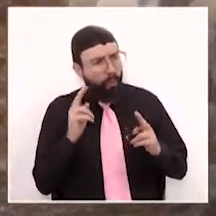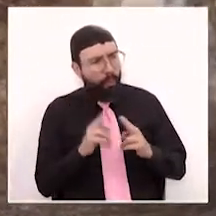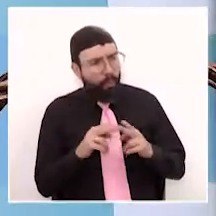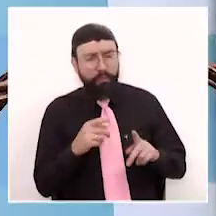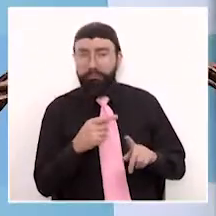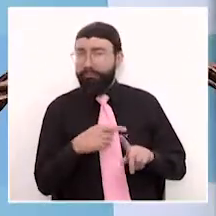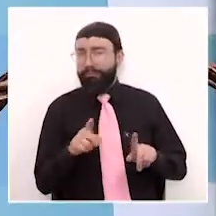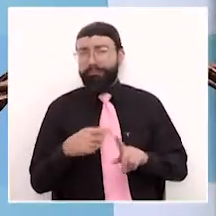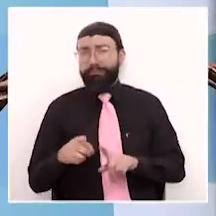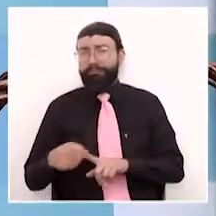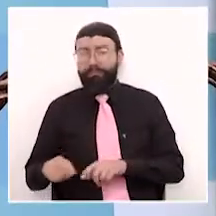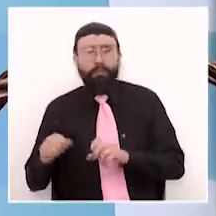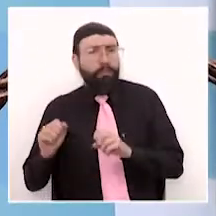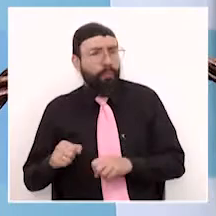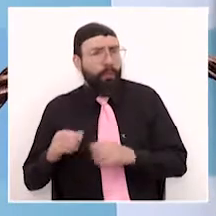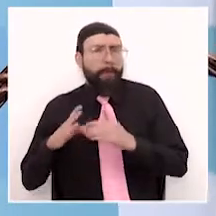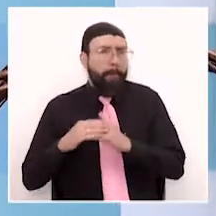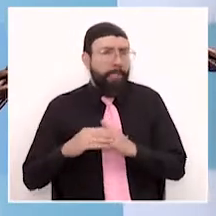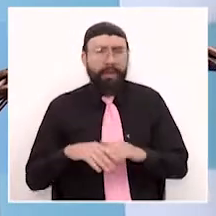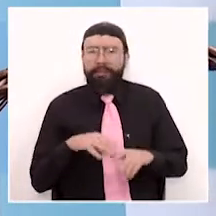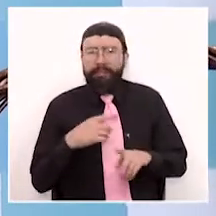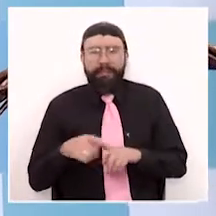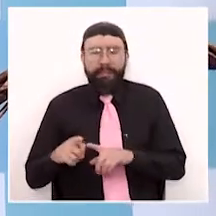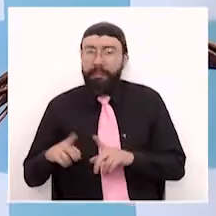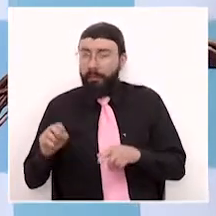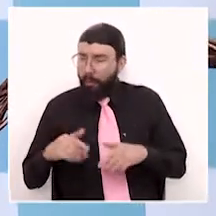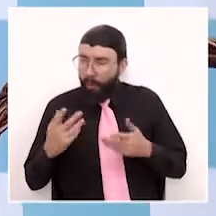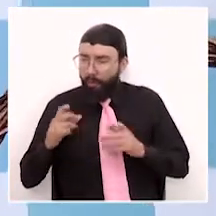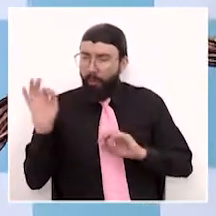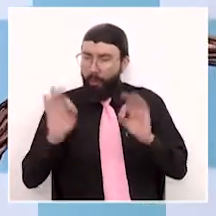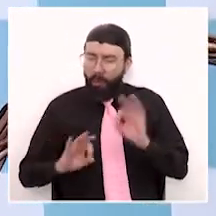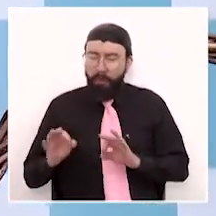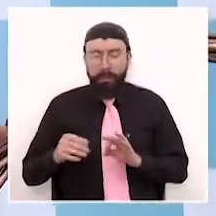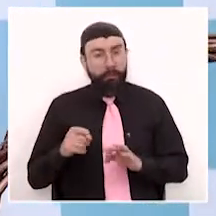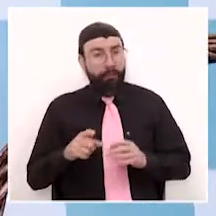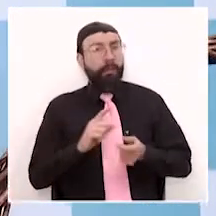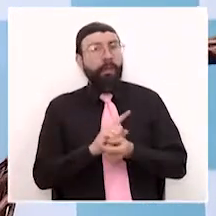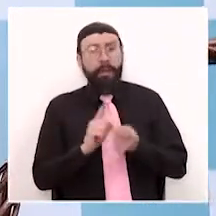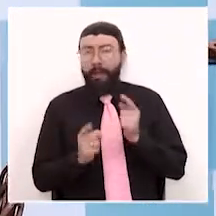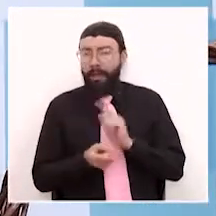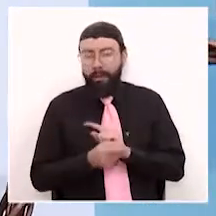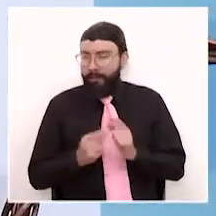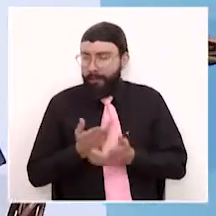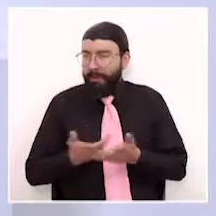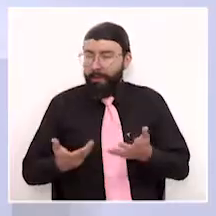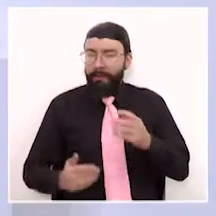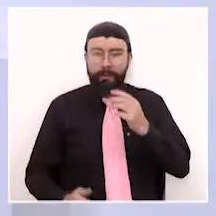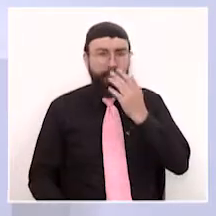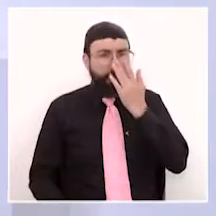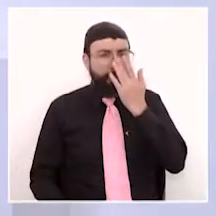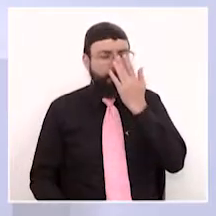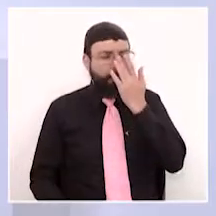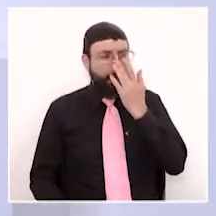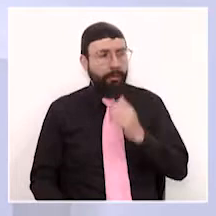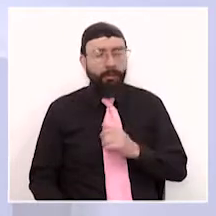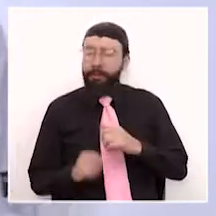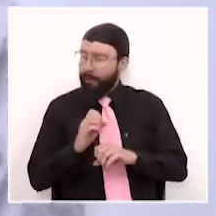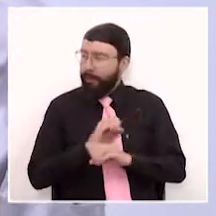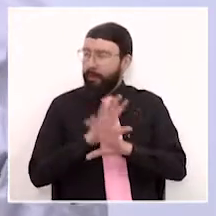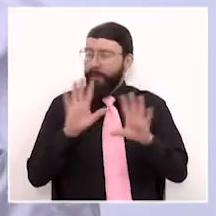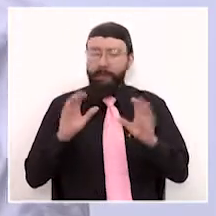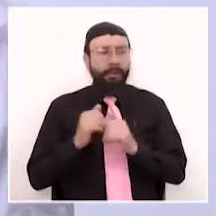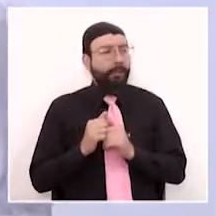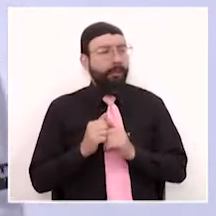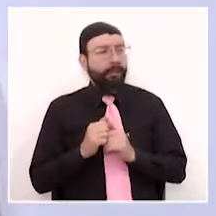hay diferentes variedades de pan y también la preparación cambia con todo esto que estamos viendo. Claro que sí. Bueno,